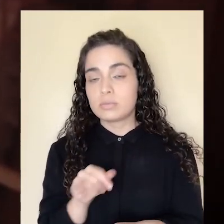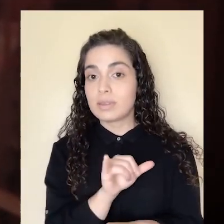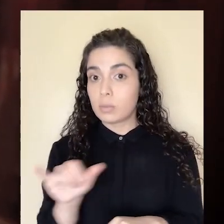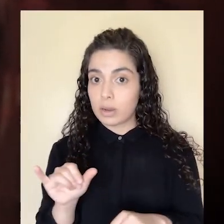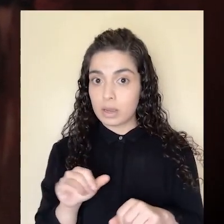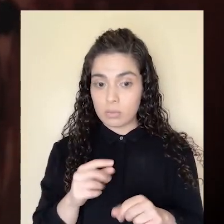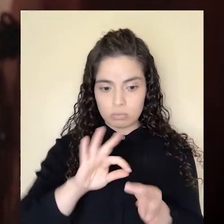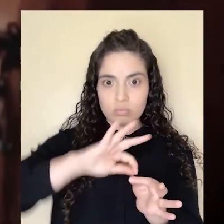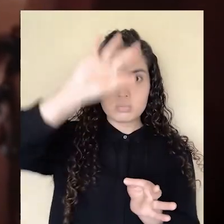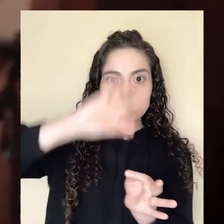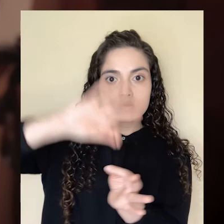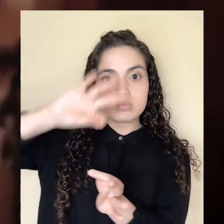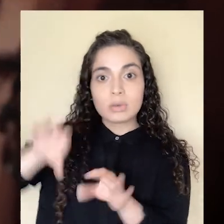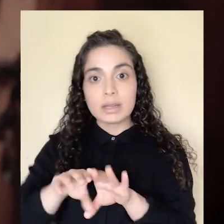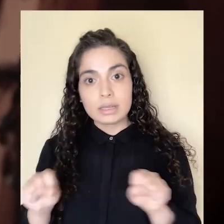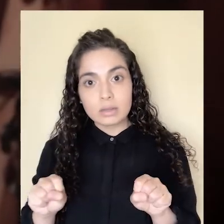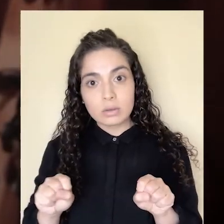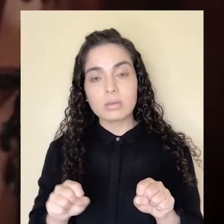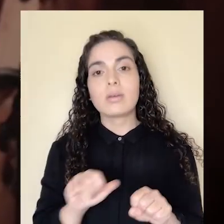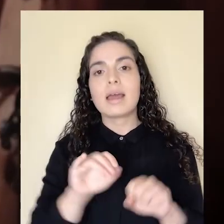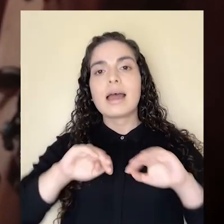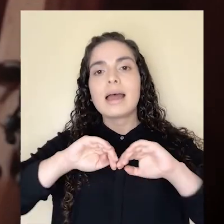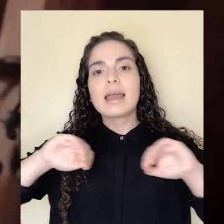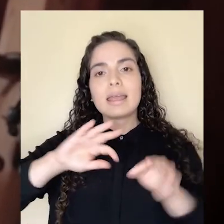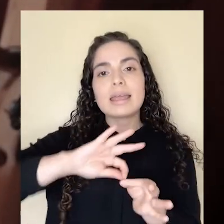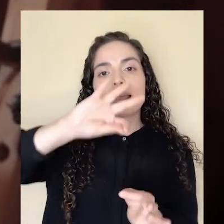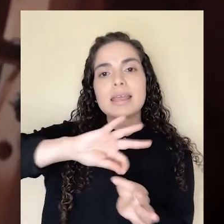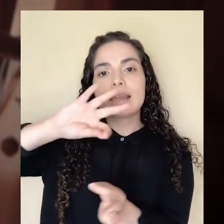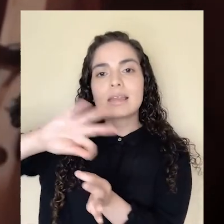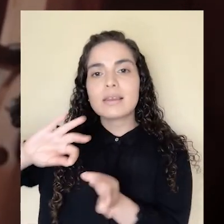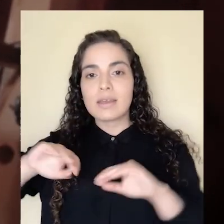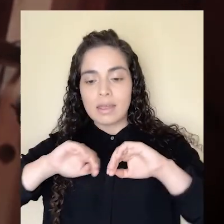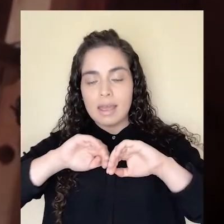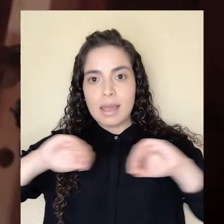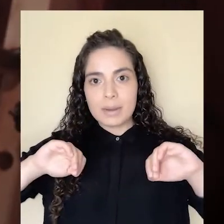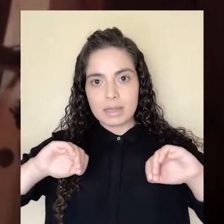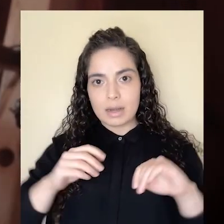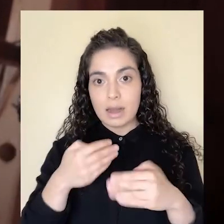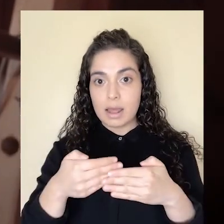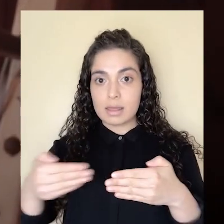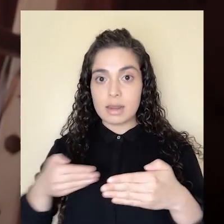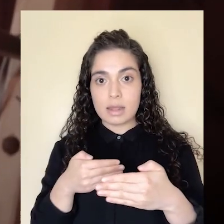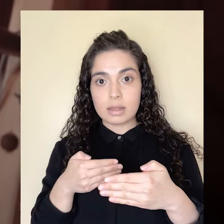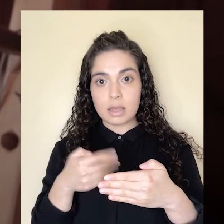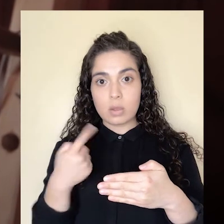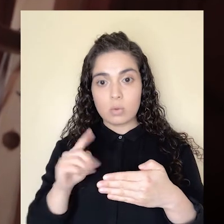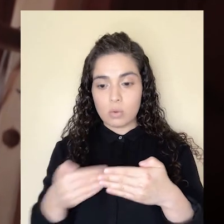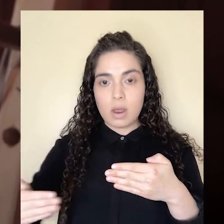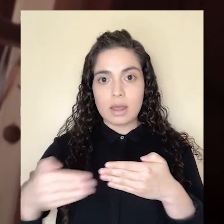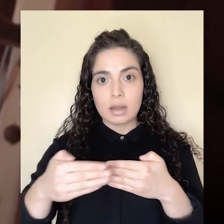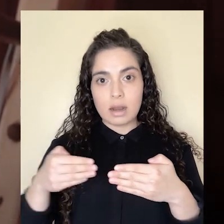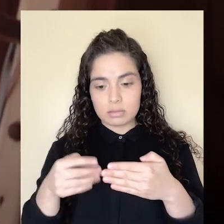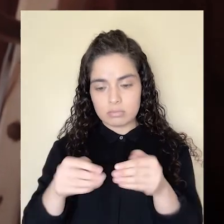urde, yo tengo que apartar las hebras para poder tejer, uno adelante y uno atrás, para